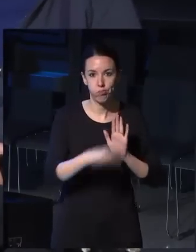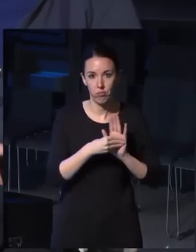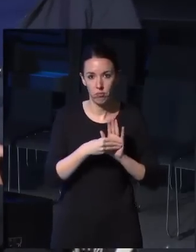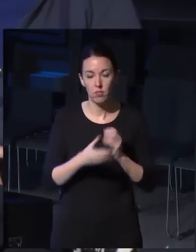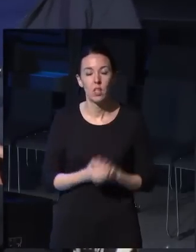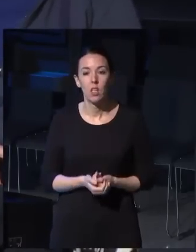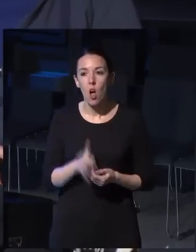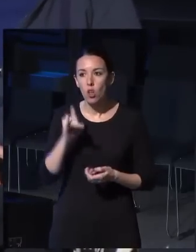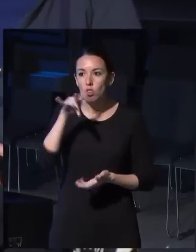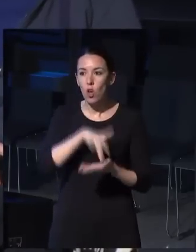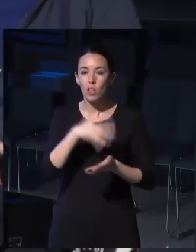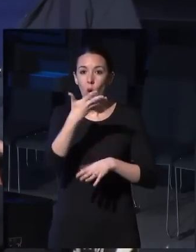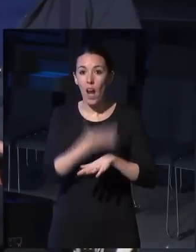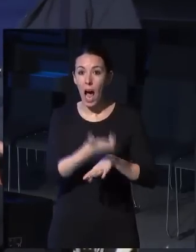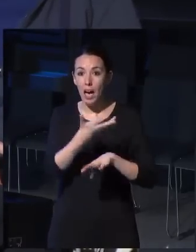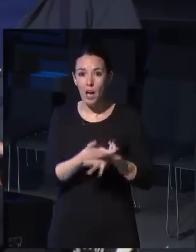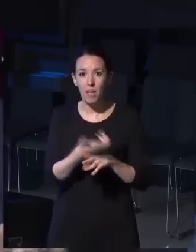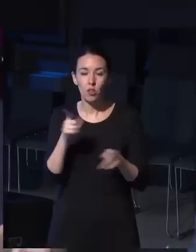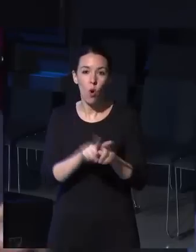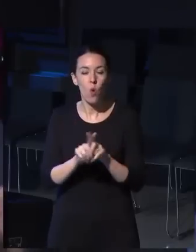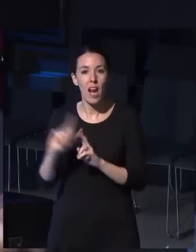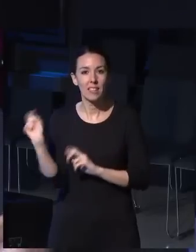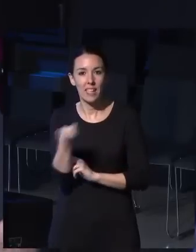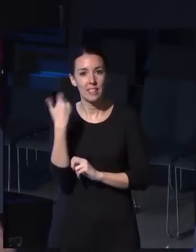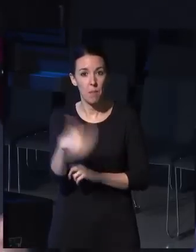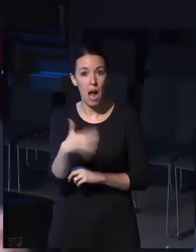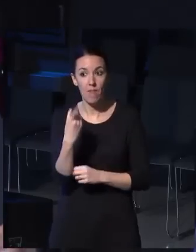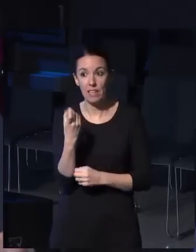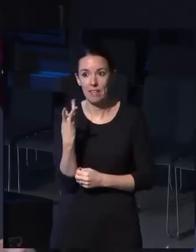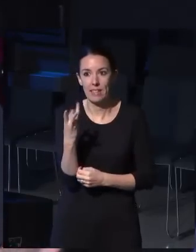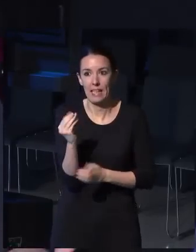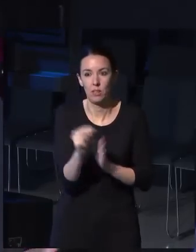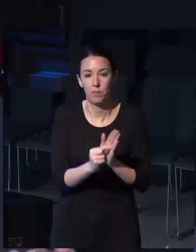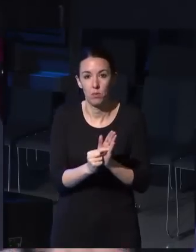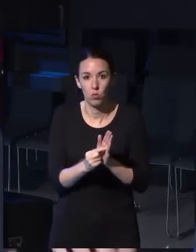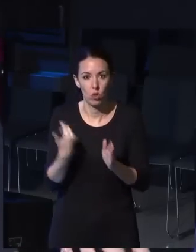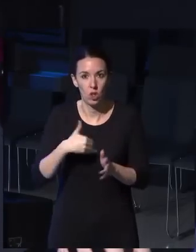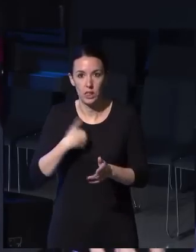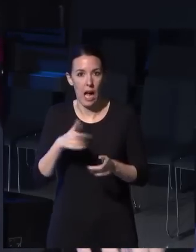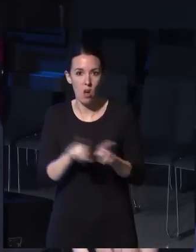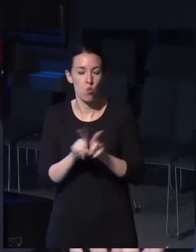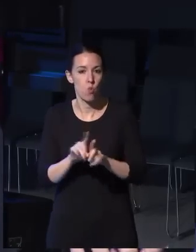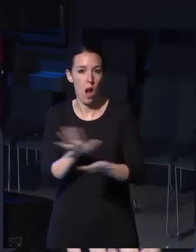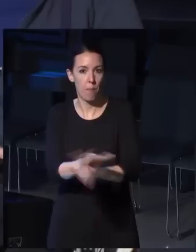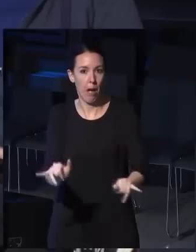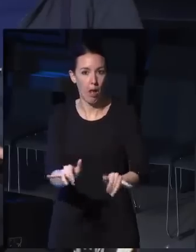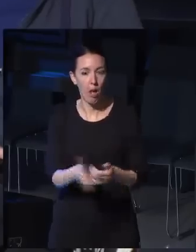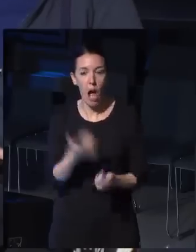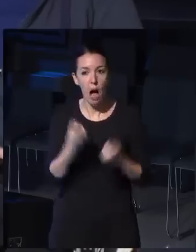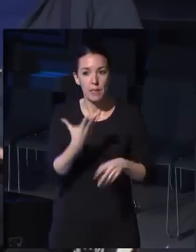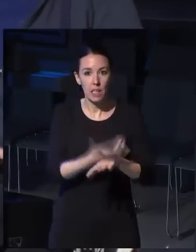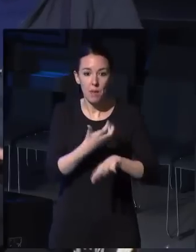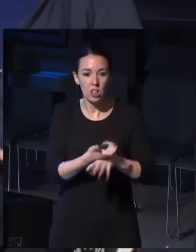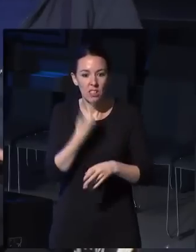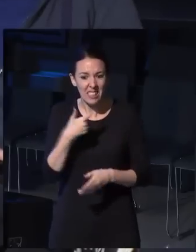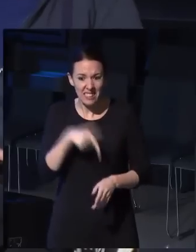sea, tienes como como lo del tenista malo, que no sabe ganar el partido, que le quedan 3 puntos y ahí ya se acochina en tablas. Hay veces que estás grabando y dices, joder, es que